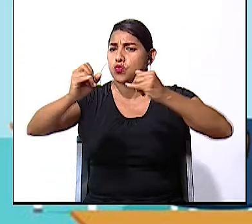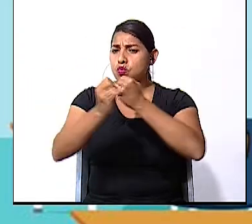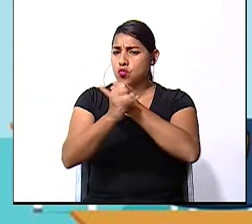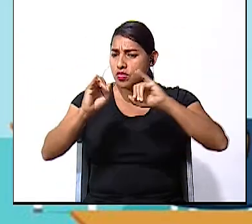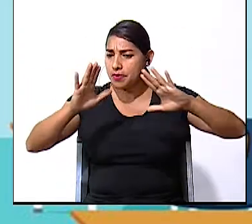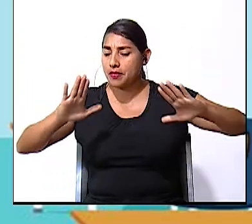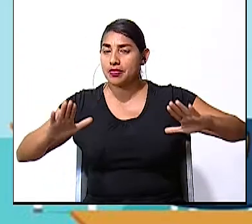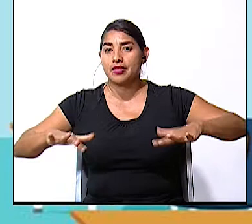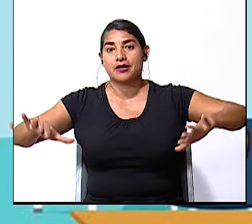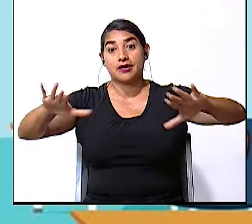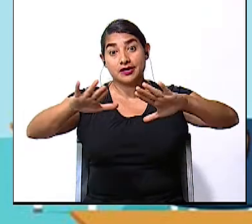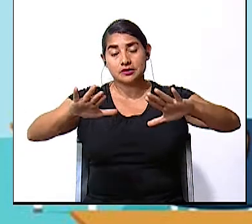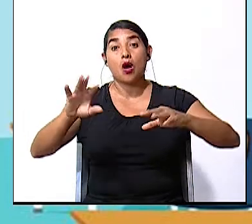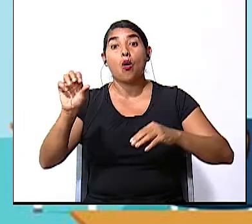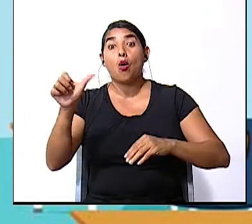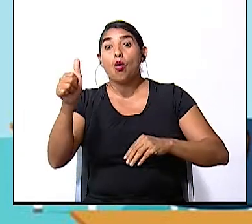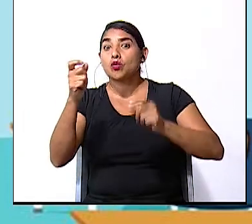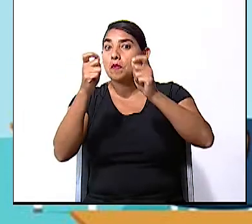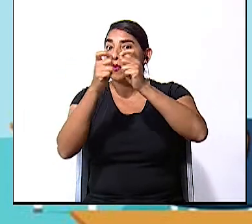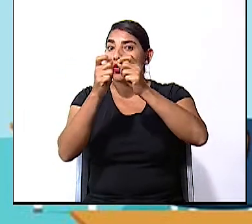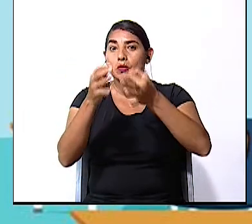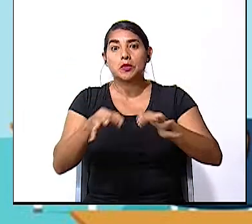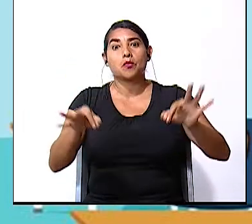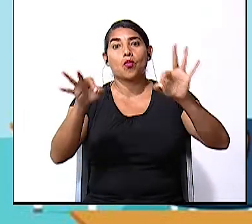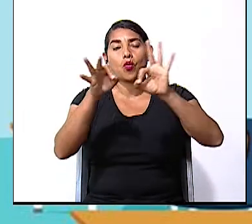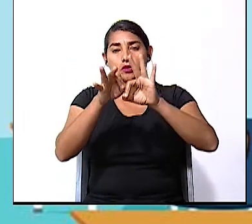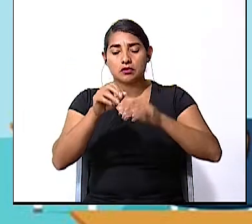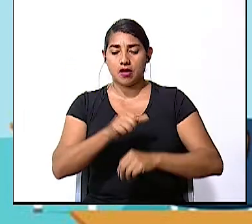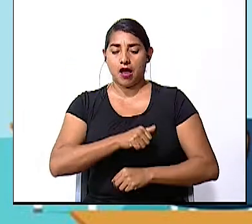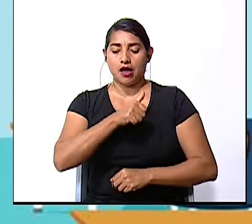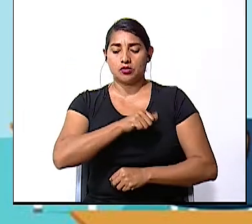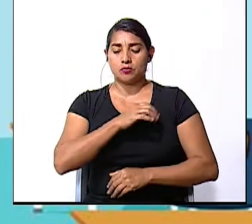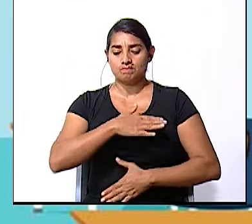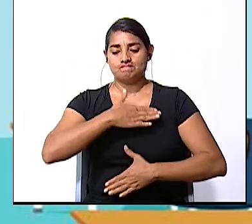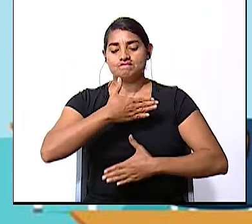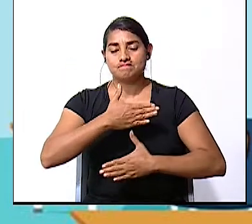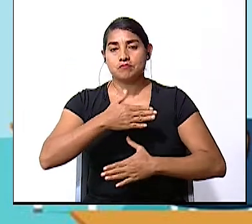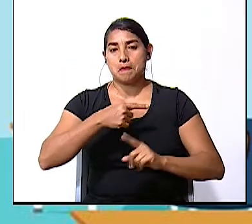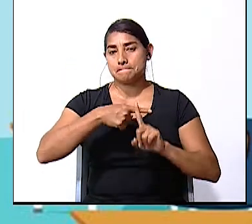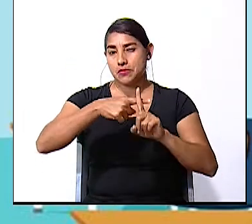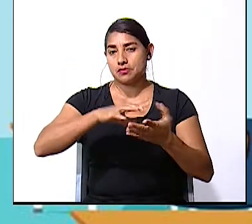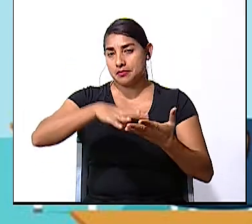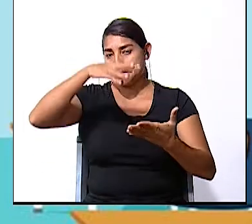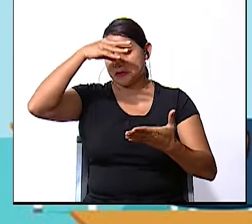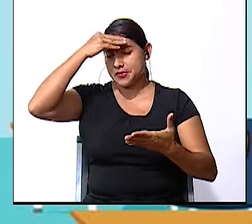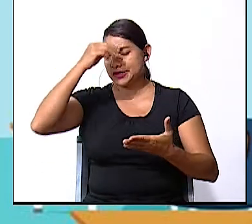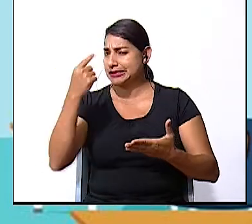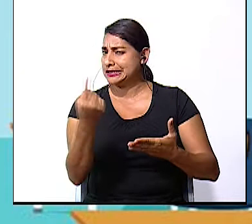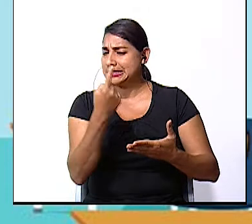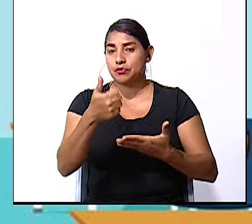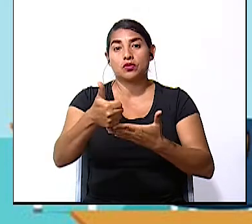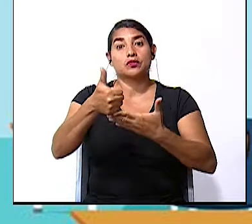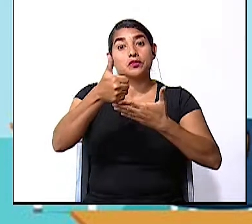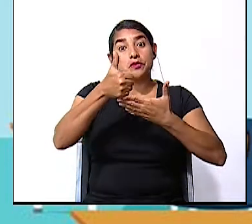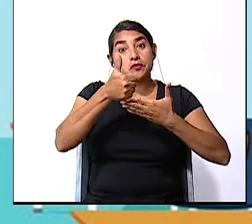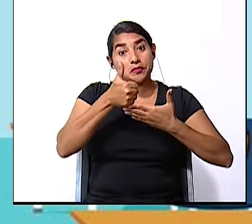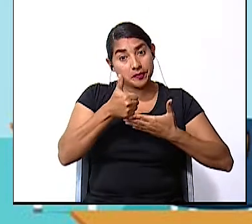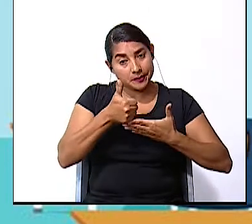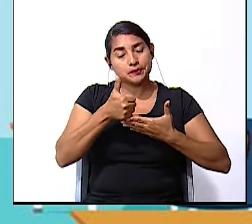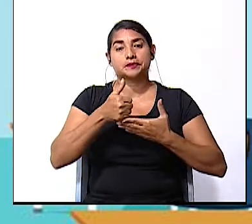independencia. Otra cosa que necesitamos es una actitud positiva, siempre. Eso nos va a ayudar